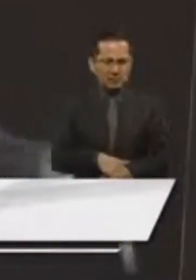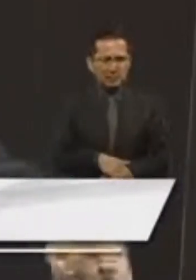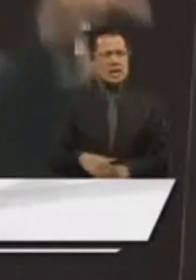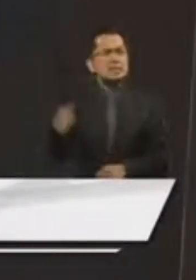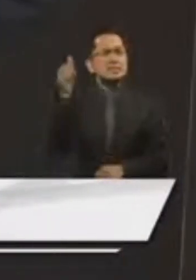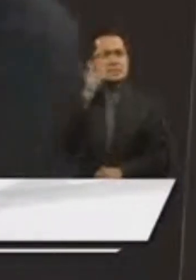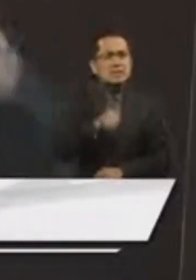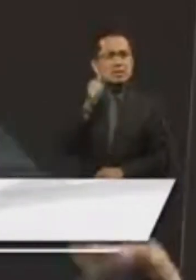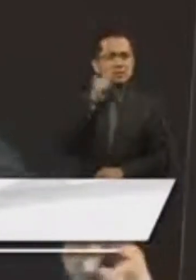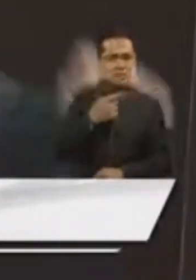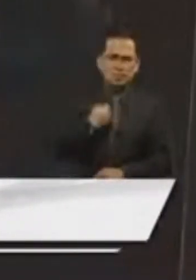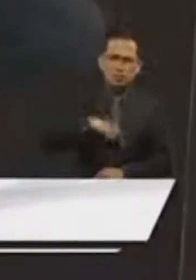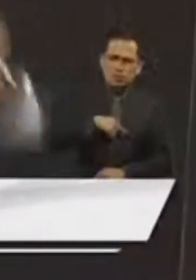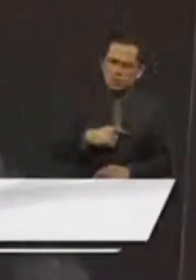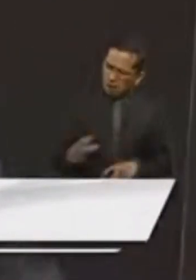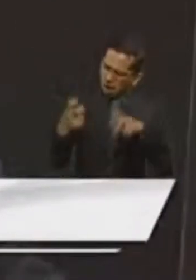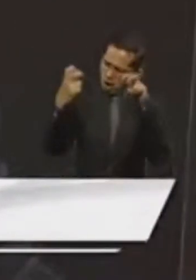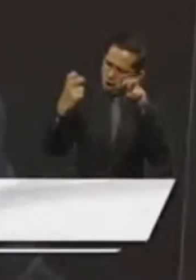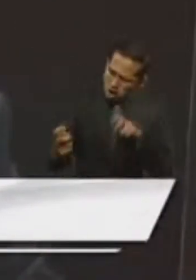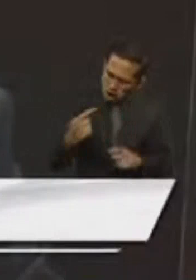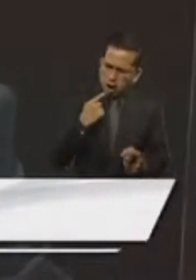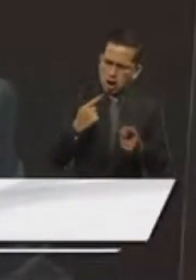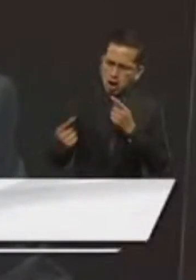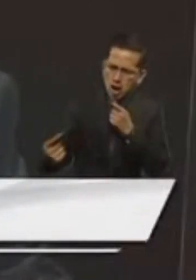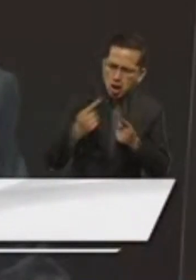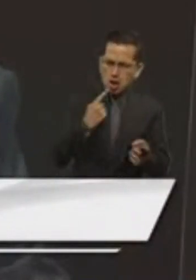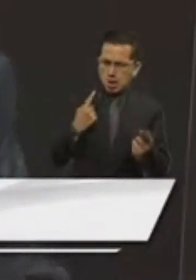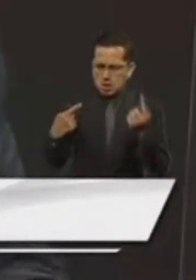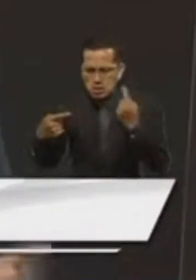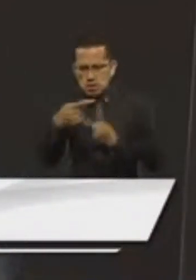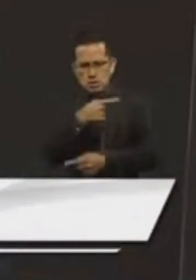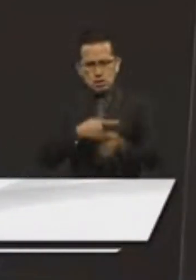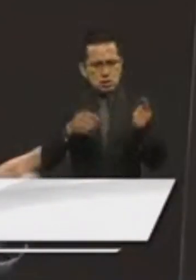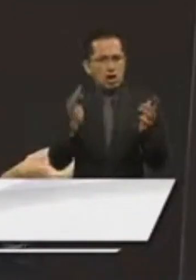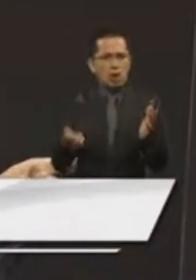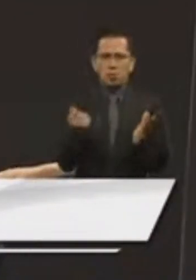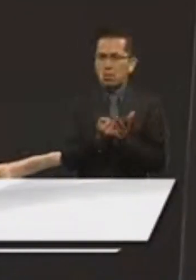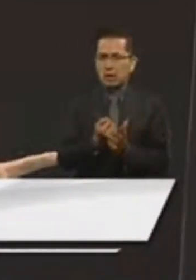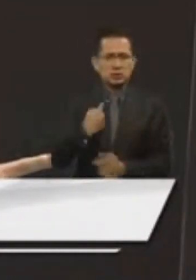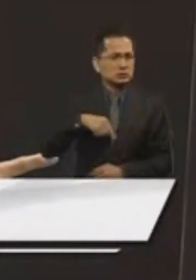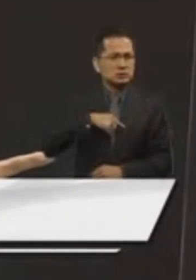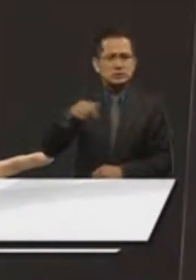sentamos, dialogamos, discutimos y aprobamos. No es